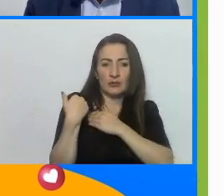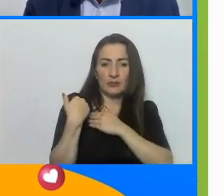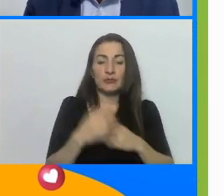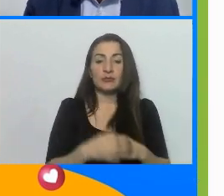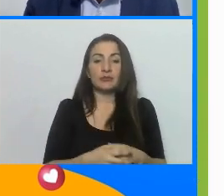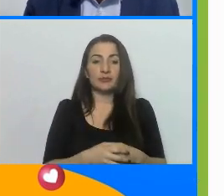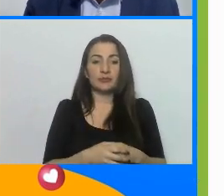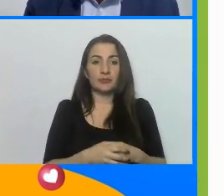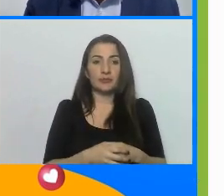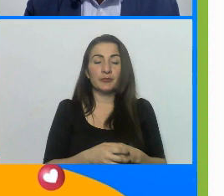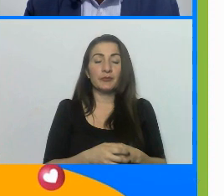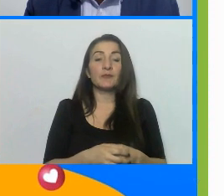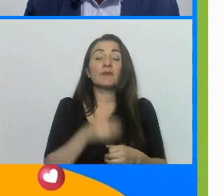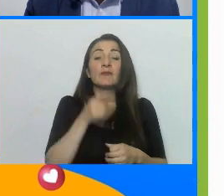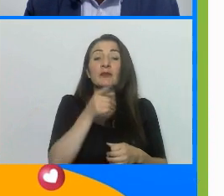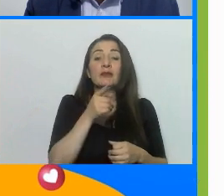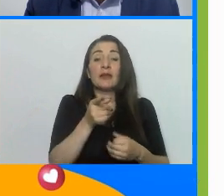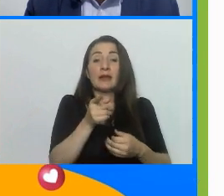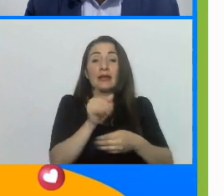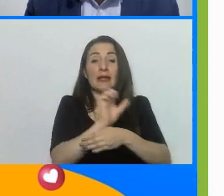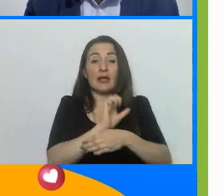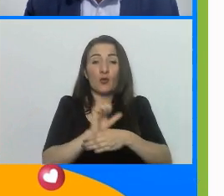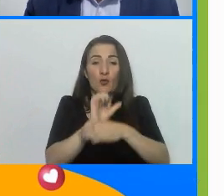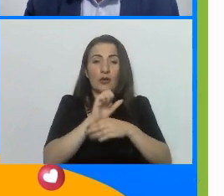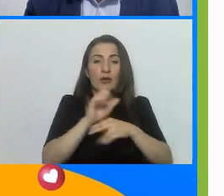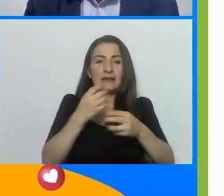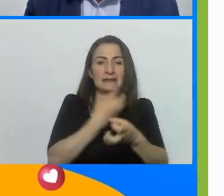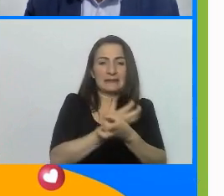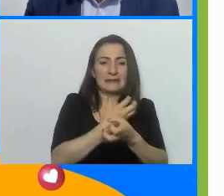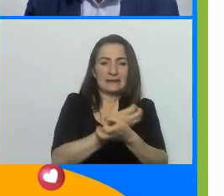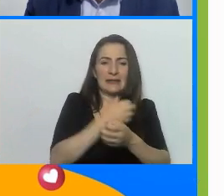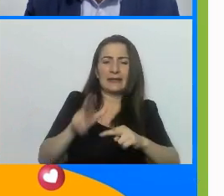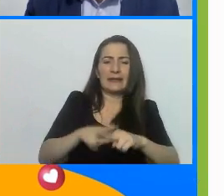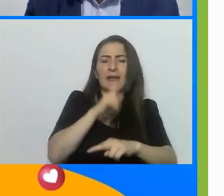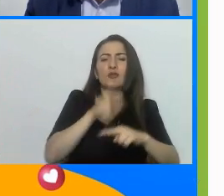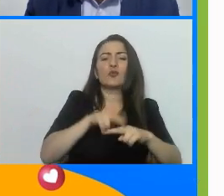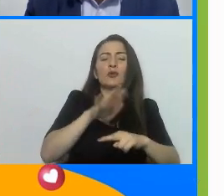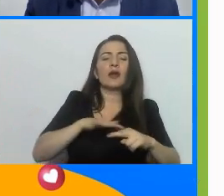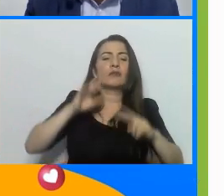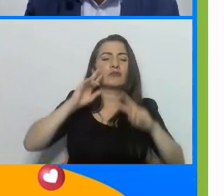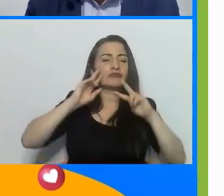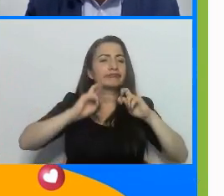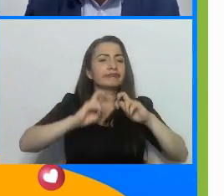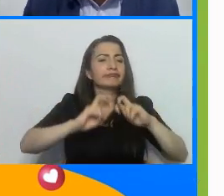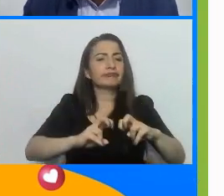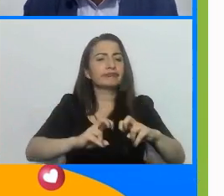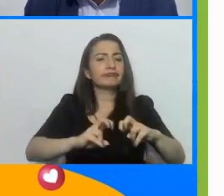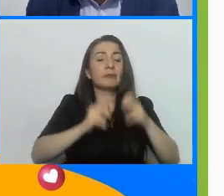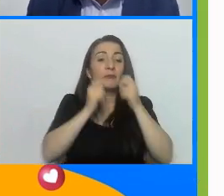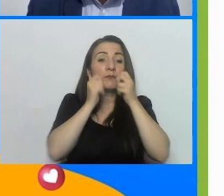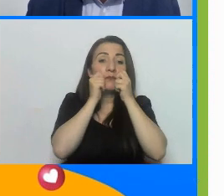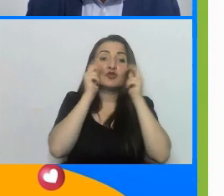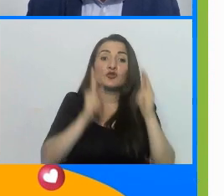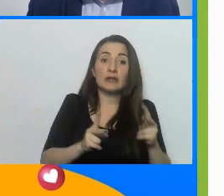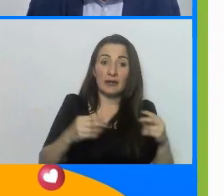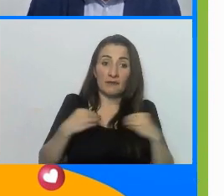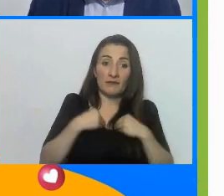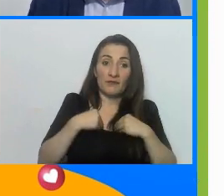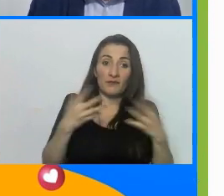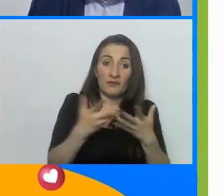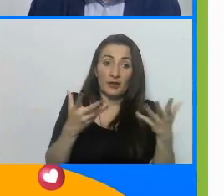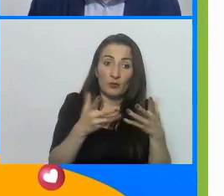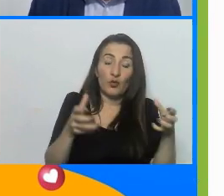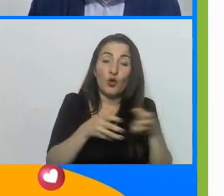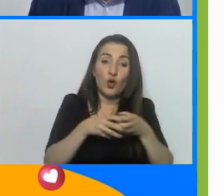este caso, la ecología es una ciencia natural, vuelvo y lo repito, que tiene como objetivo estudiar a los seres vivos en conjunto y cómo